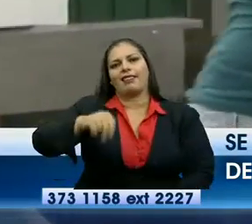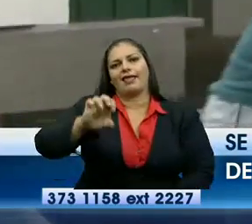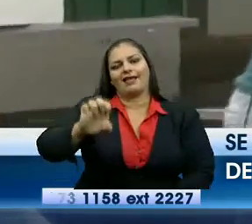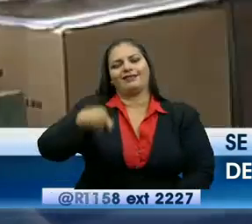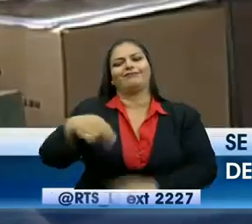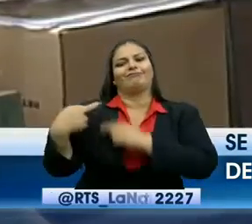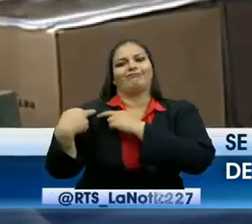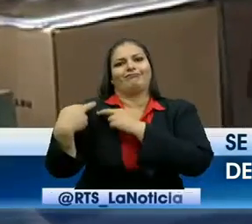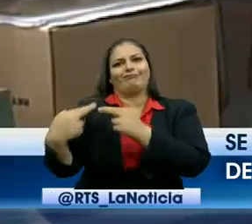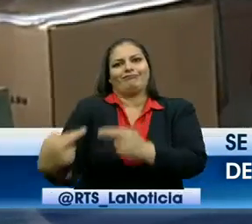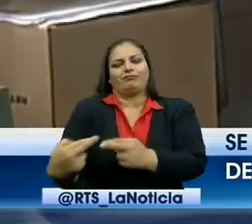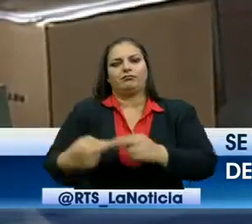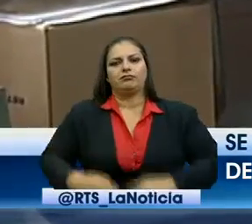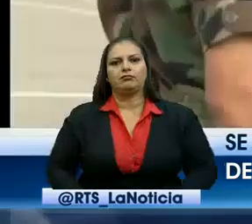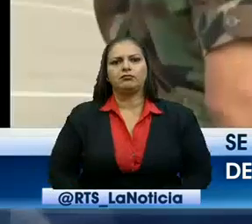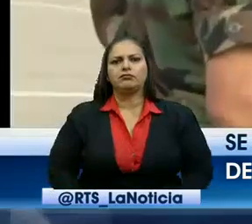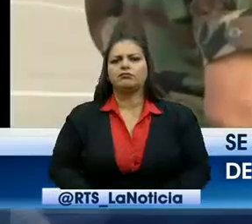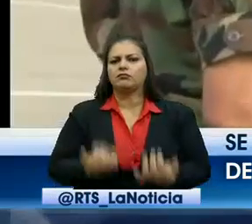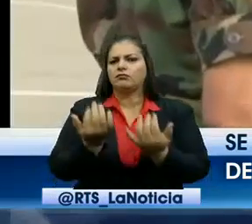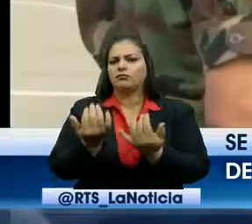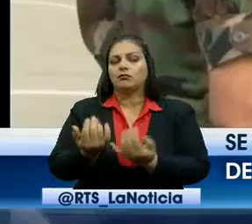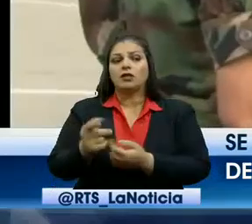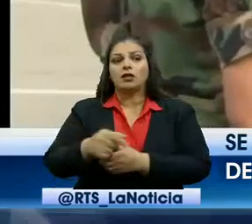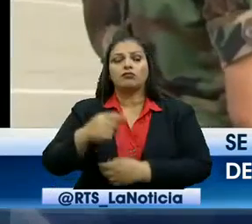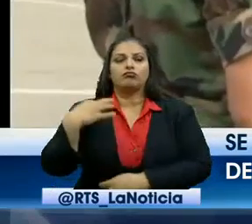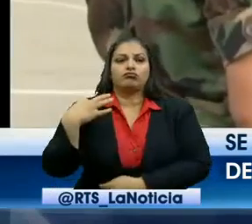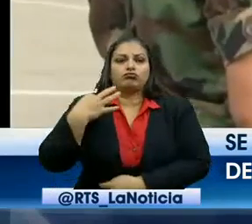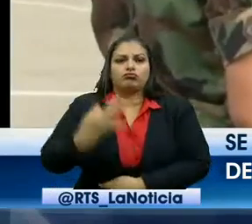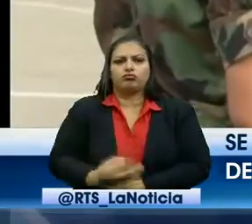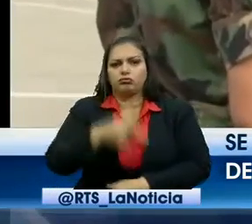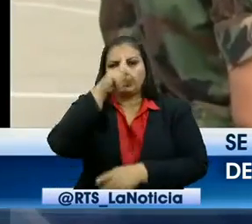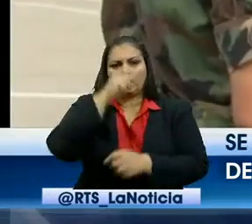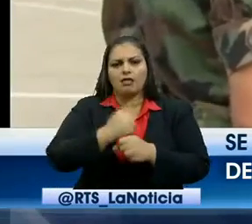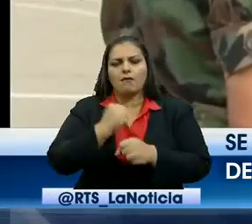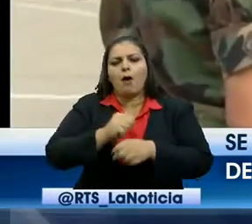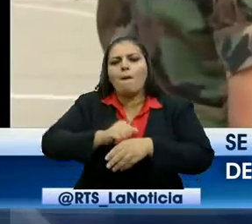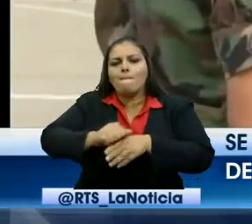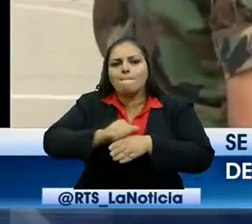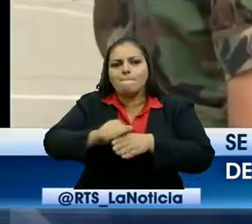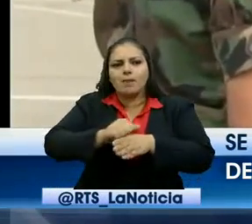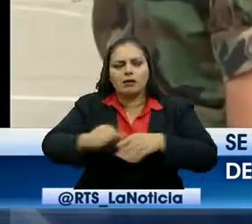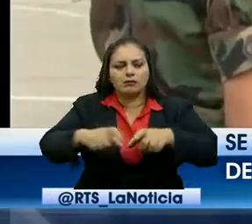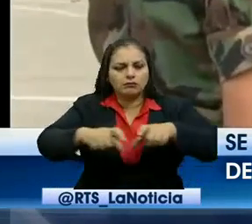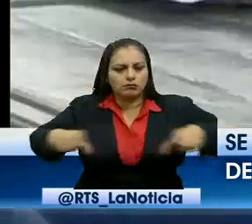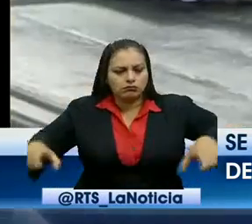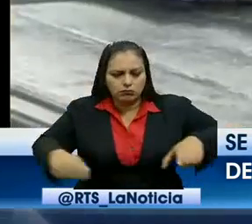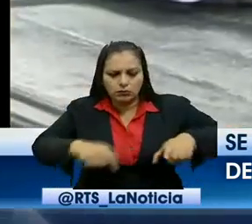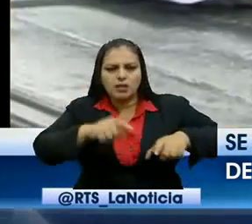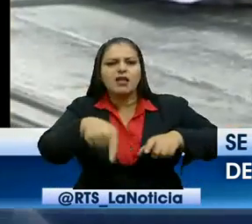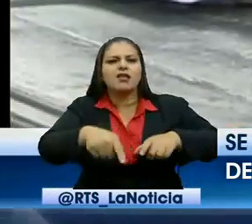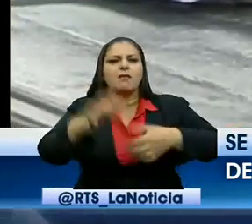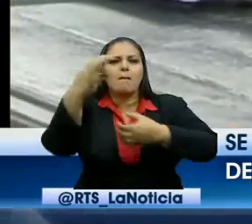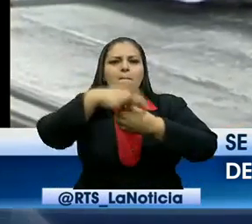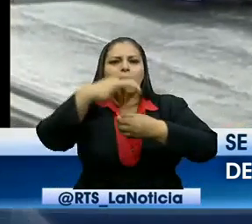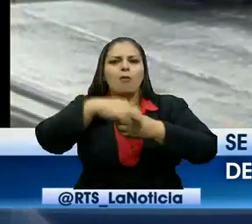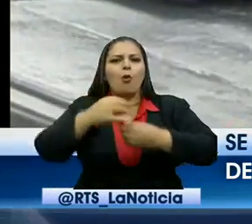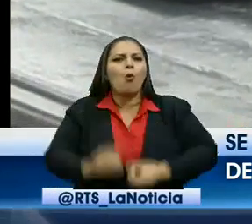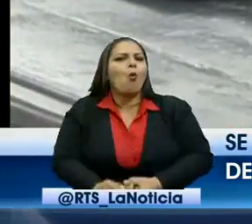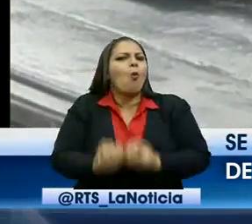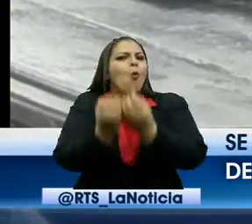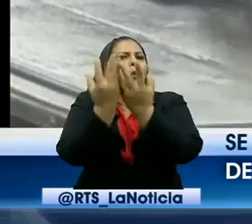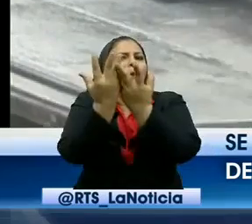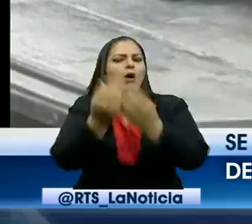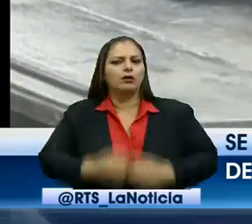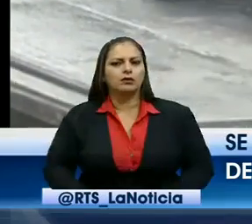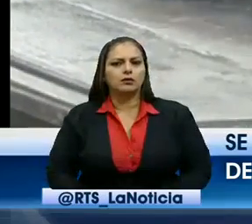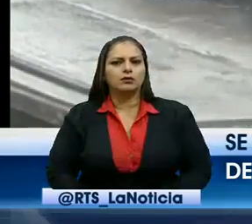esperan presenciar el proceso electoral. Son quienes recogerán los datos, llenarán el formulario correspondiente y transmitirán estos resultados